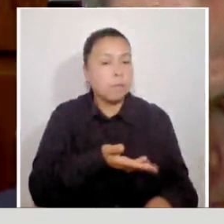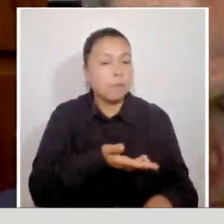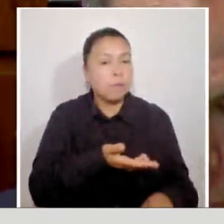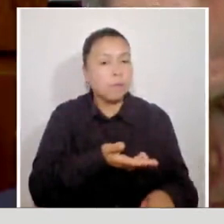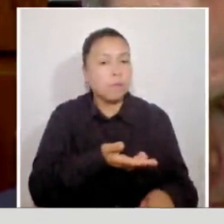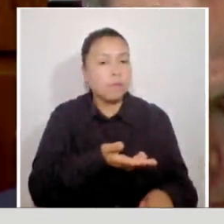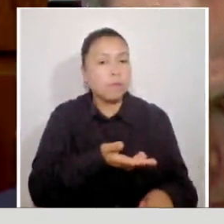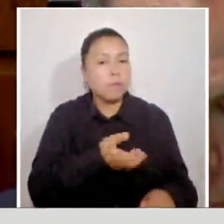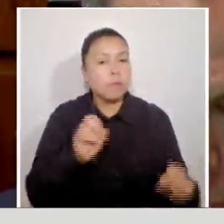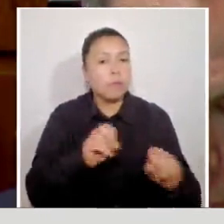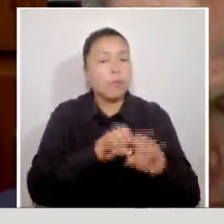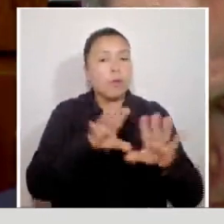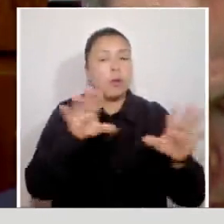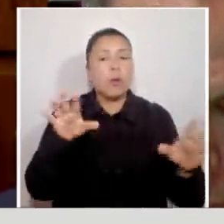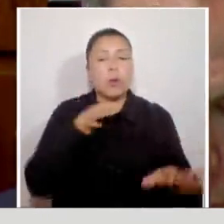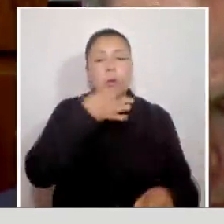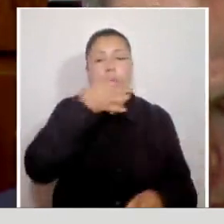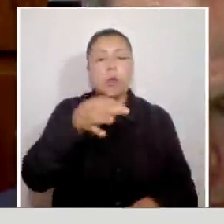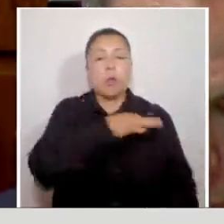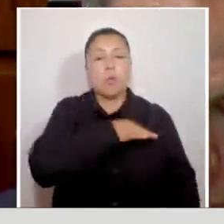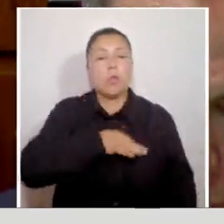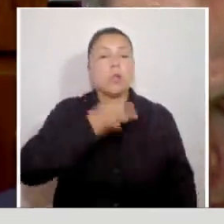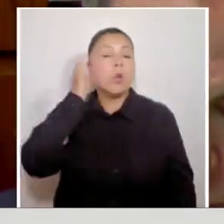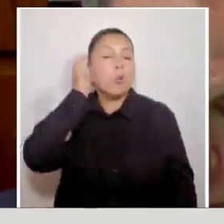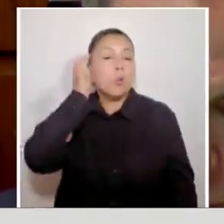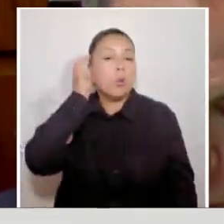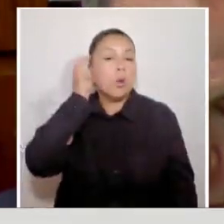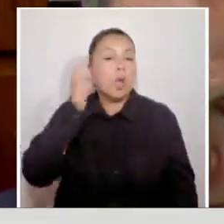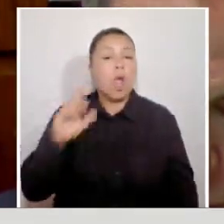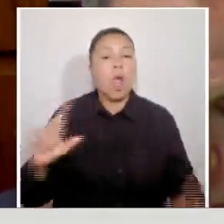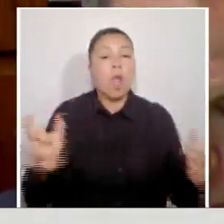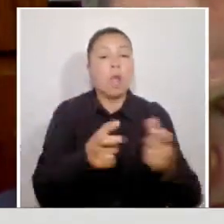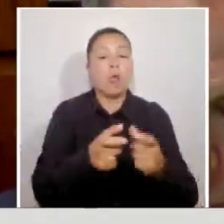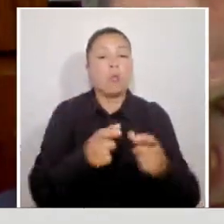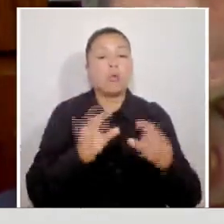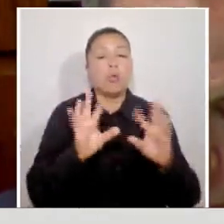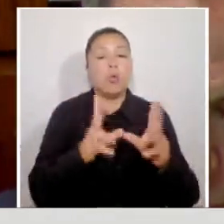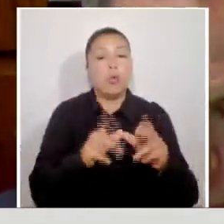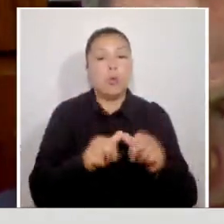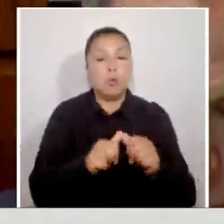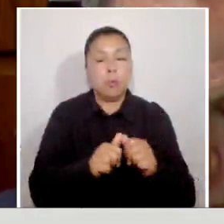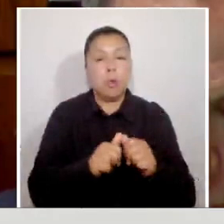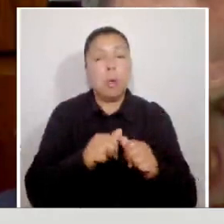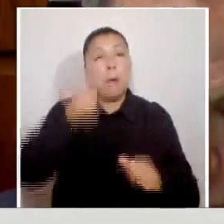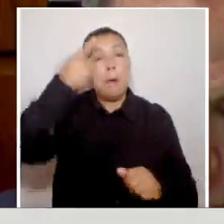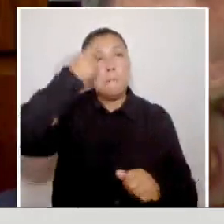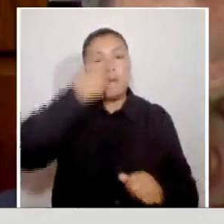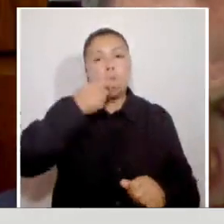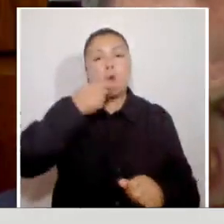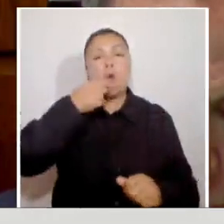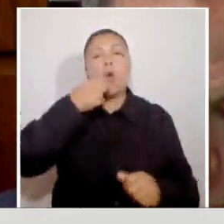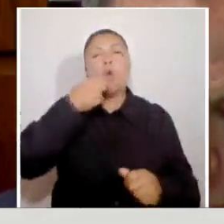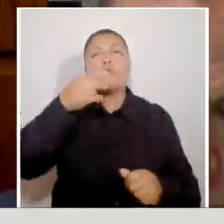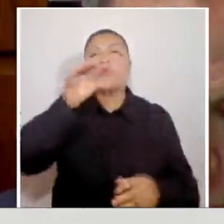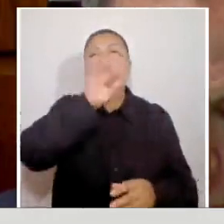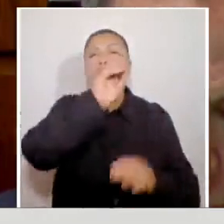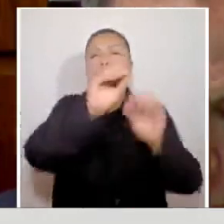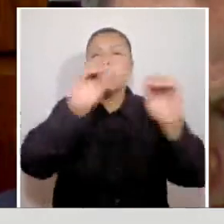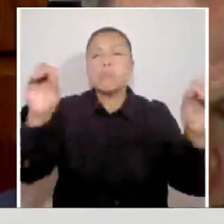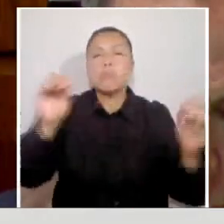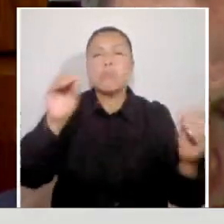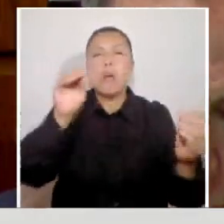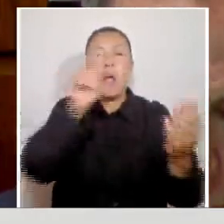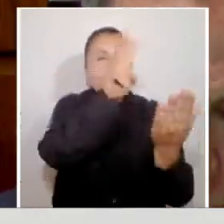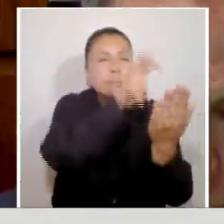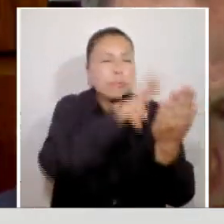claramente argumentó el Ministerio de la mujer en la comisión de familia por eso invito a revisar bien este proyecto Más